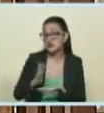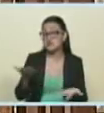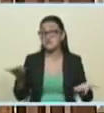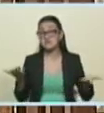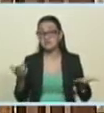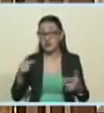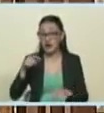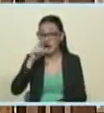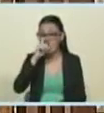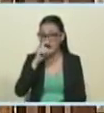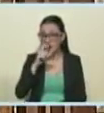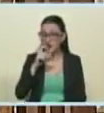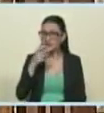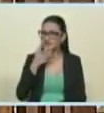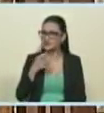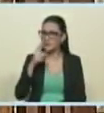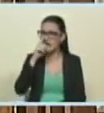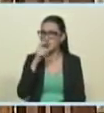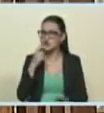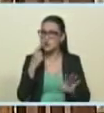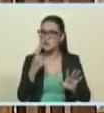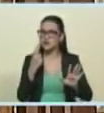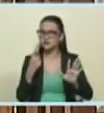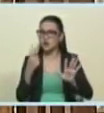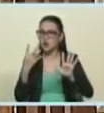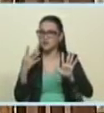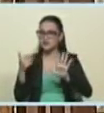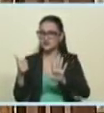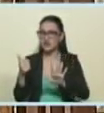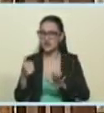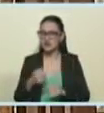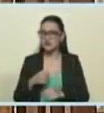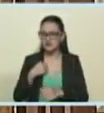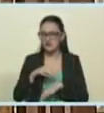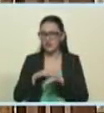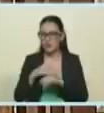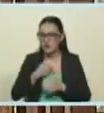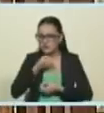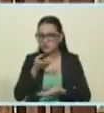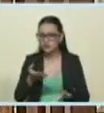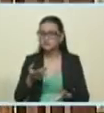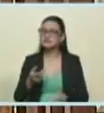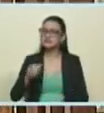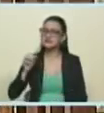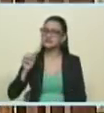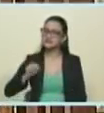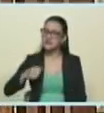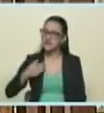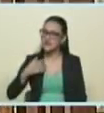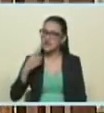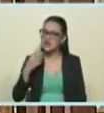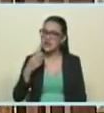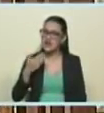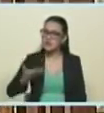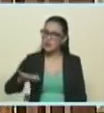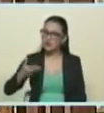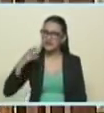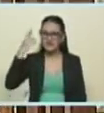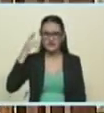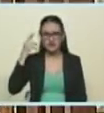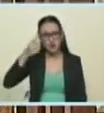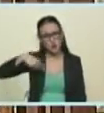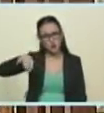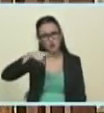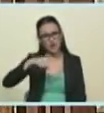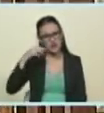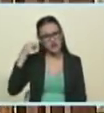Diciembre de año 96, me perdonan que amplíe este comentario, pero siempre es importante para la reflexión política,